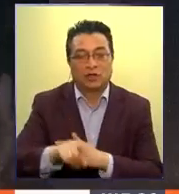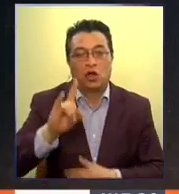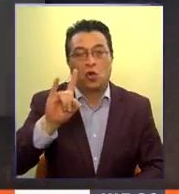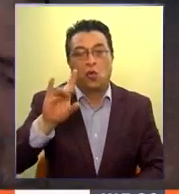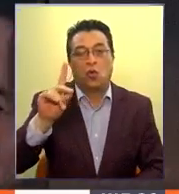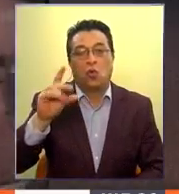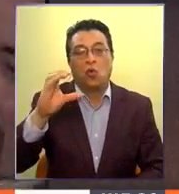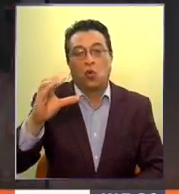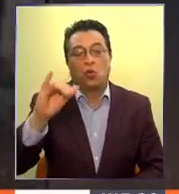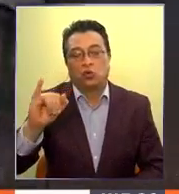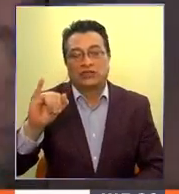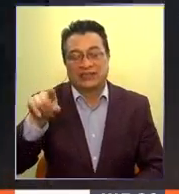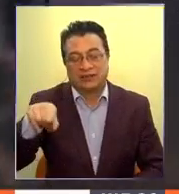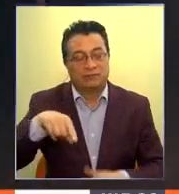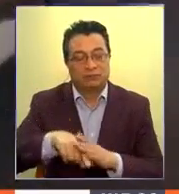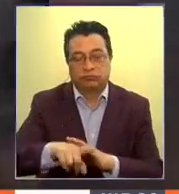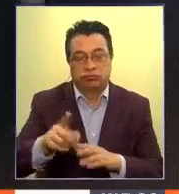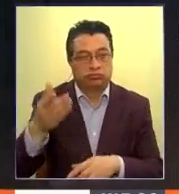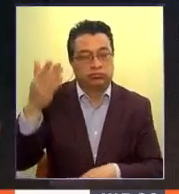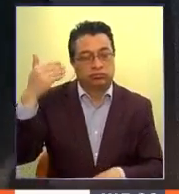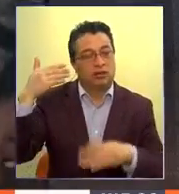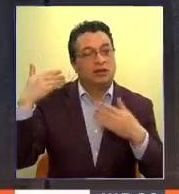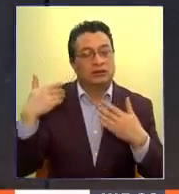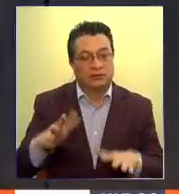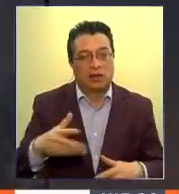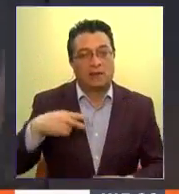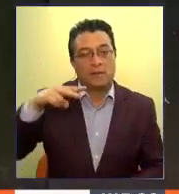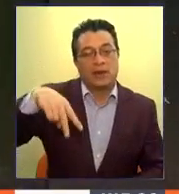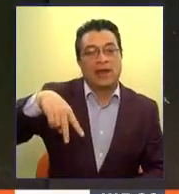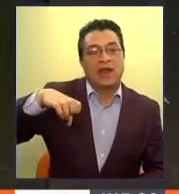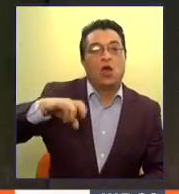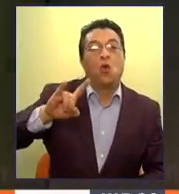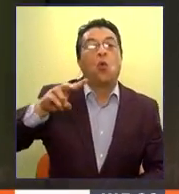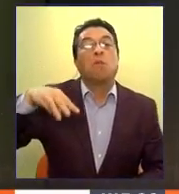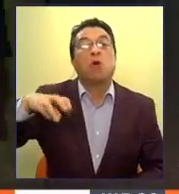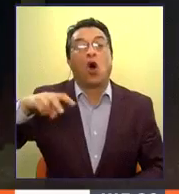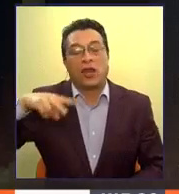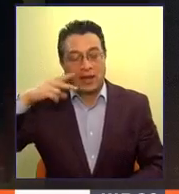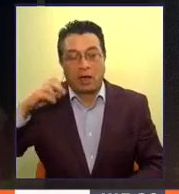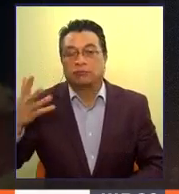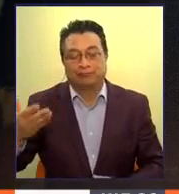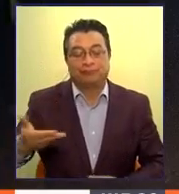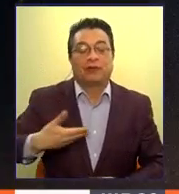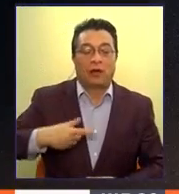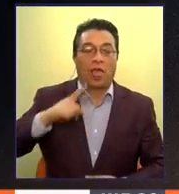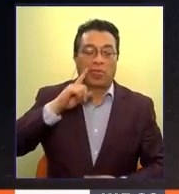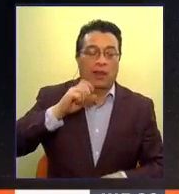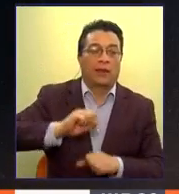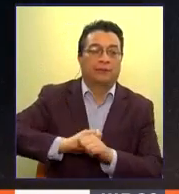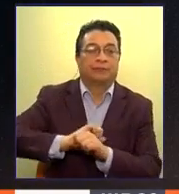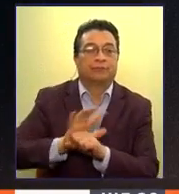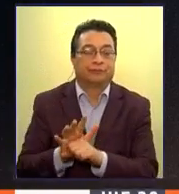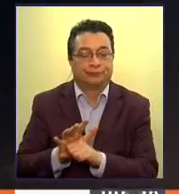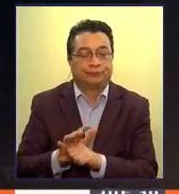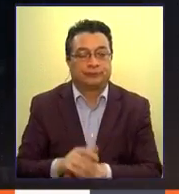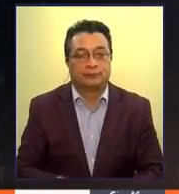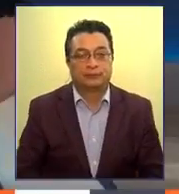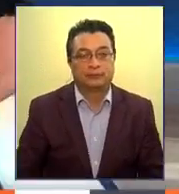con ventilación mecánica, tras sufrir una neumonía derivada de haber contraído el COVID-19.